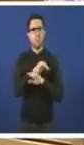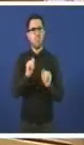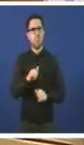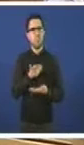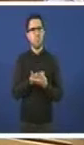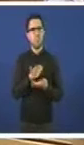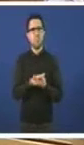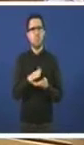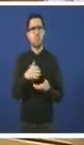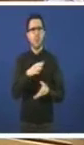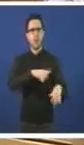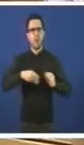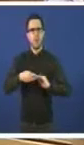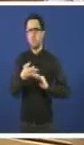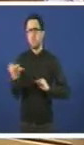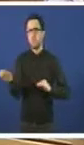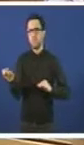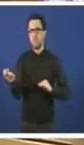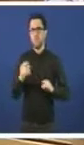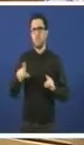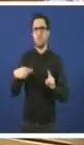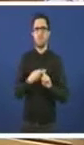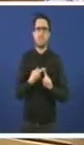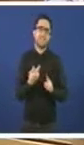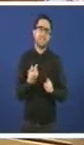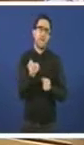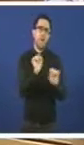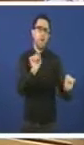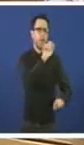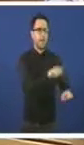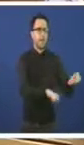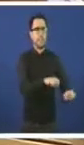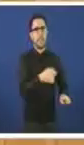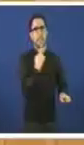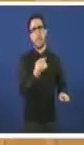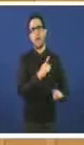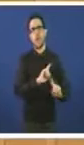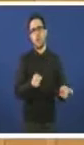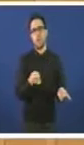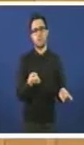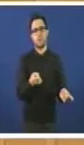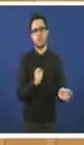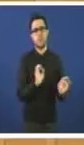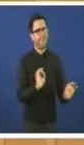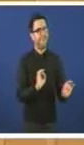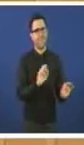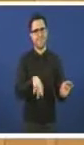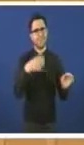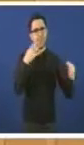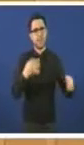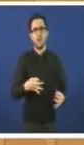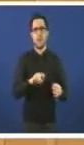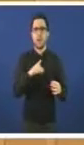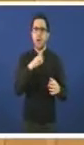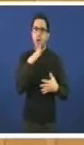aparte de que algunos como ustedes pretendan que no sea así tampoco podemos aceptar a otra medida fundamental que nos planteaba algo ahora